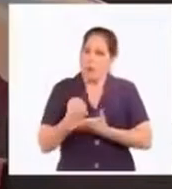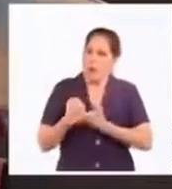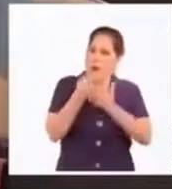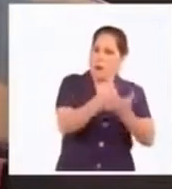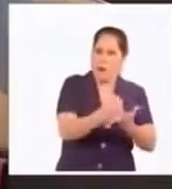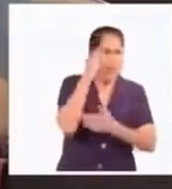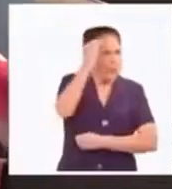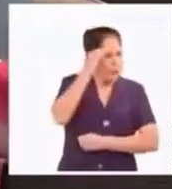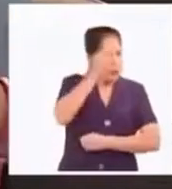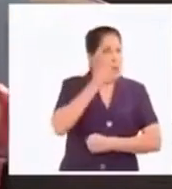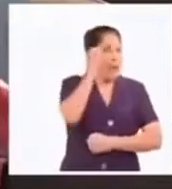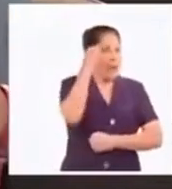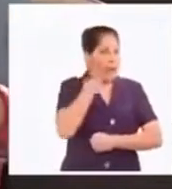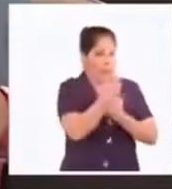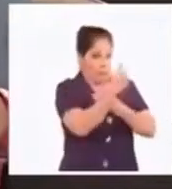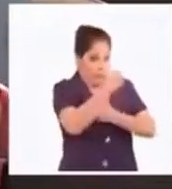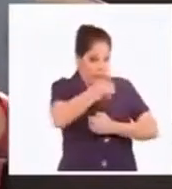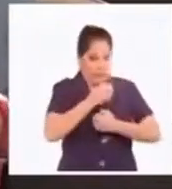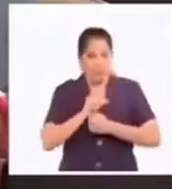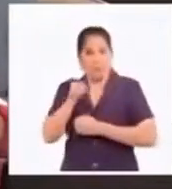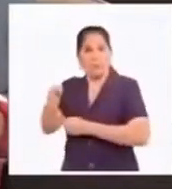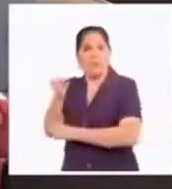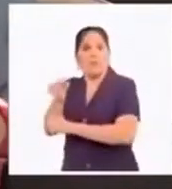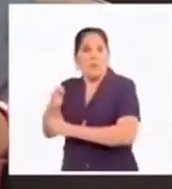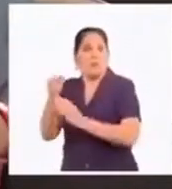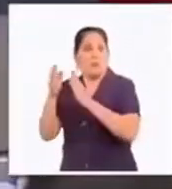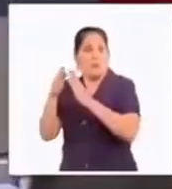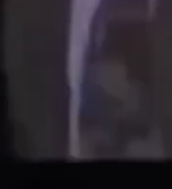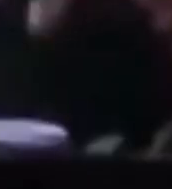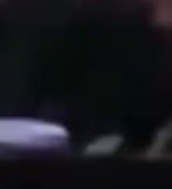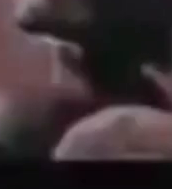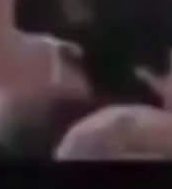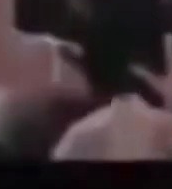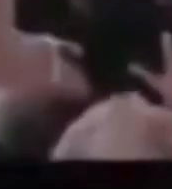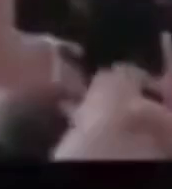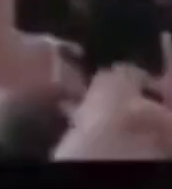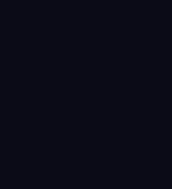que seremos embajadores y que no están solos. Cuba no está sola.